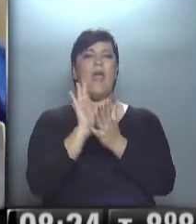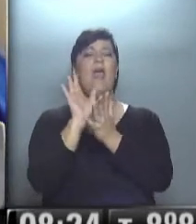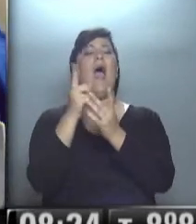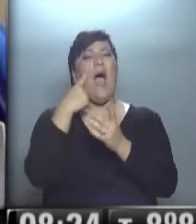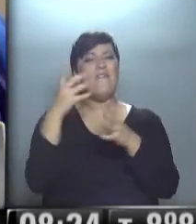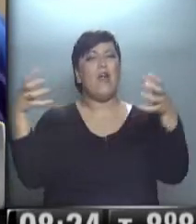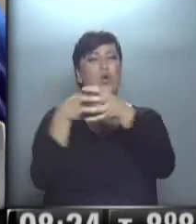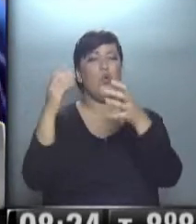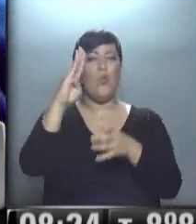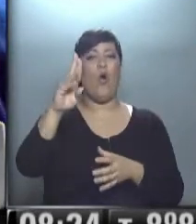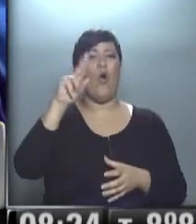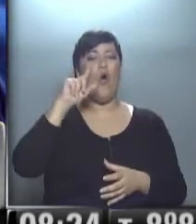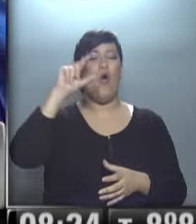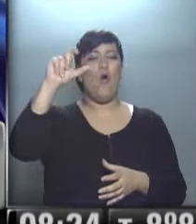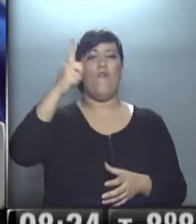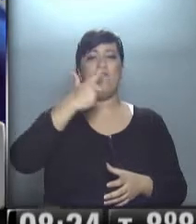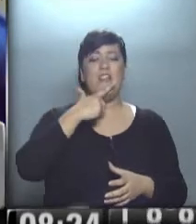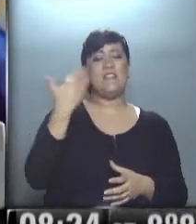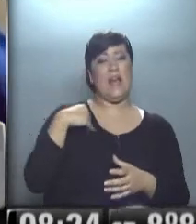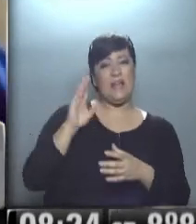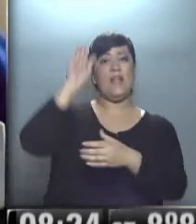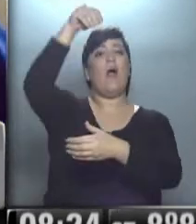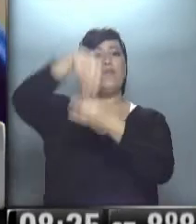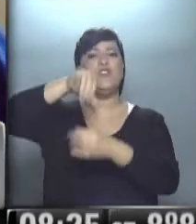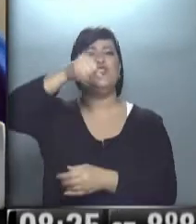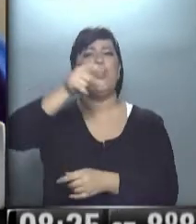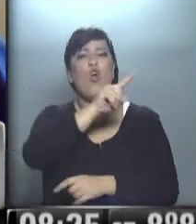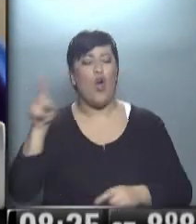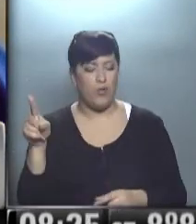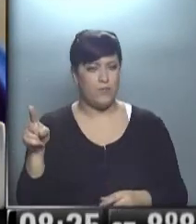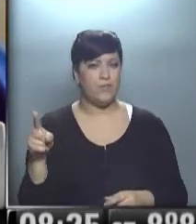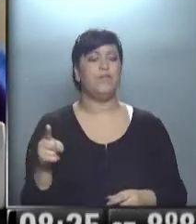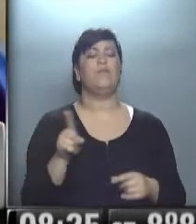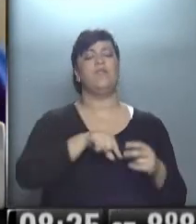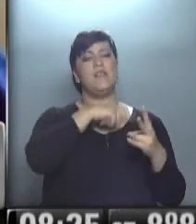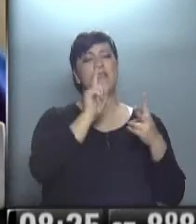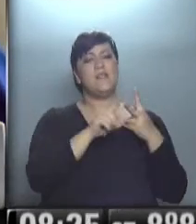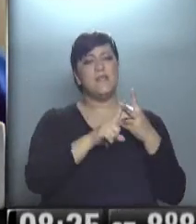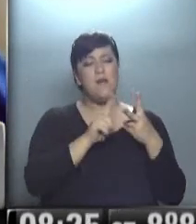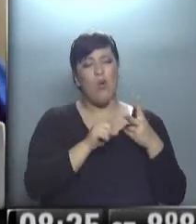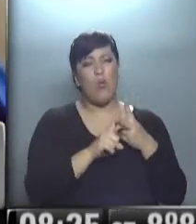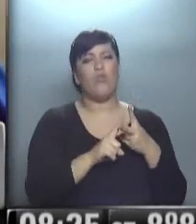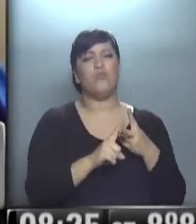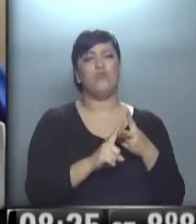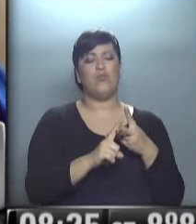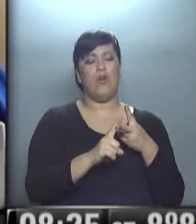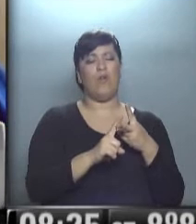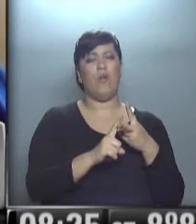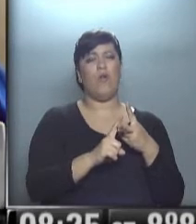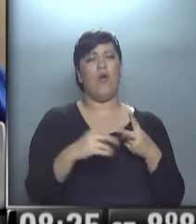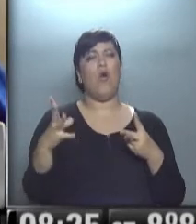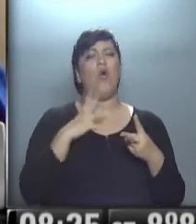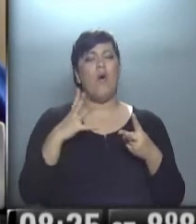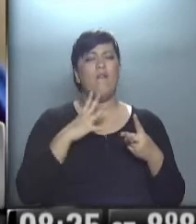si se han mantenido algún tacto en ese sentido con la india y con sudáfrica y en segundo lugar usted dijo yo que lo había recibido todavía el